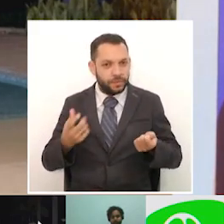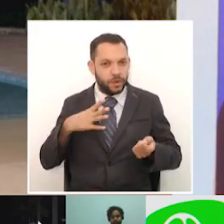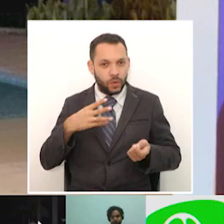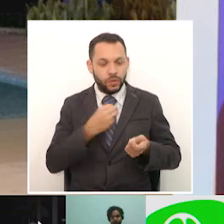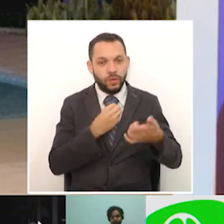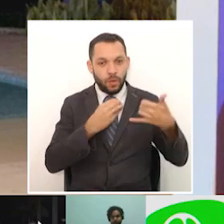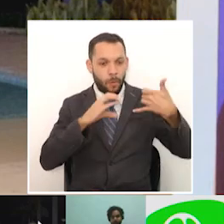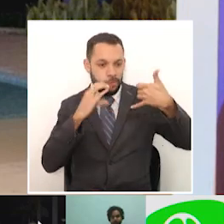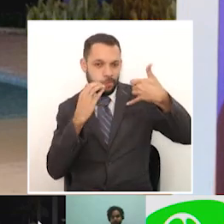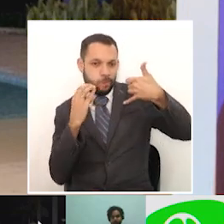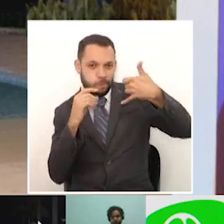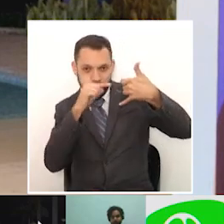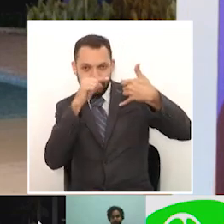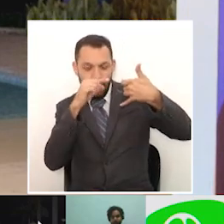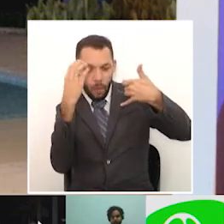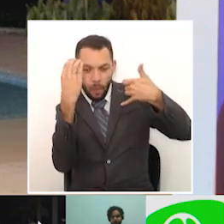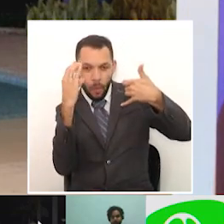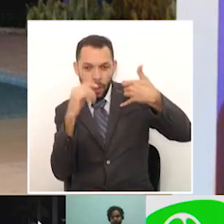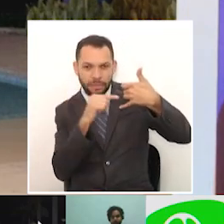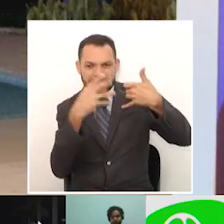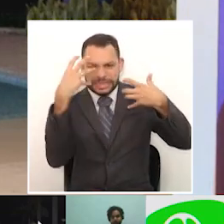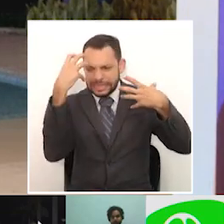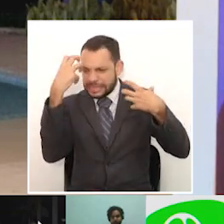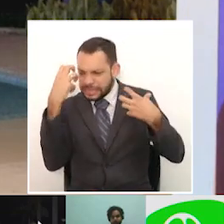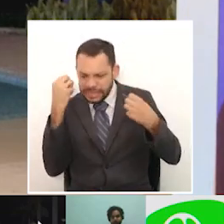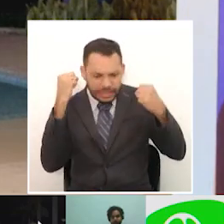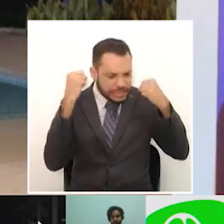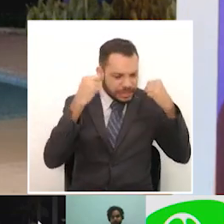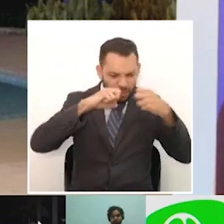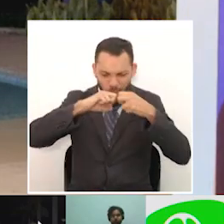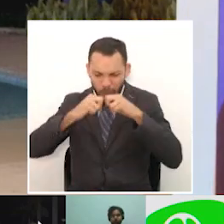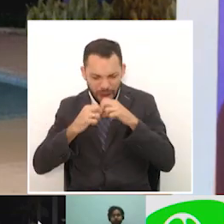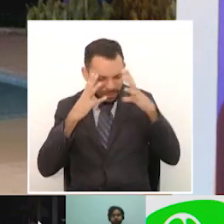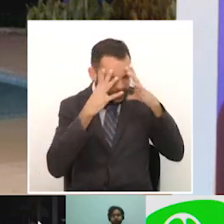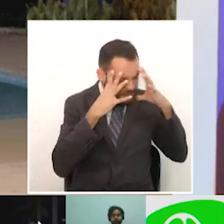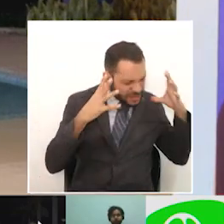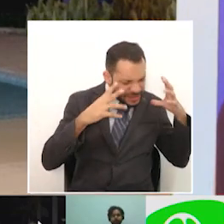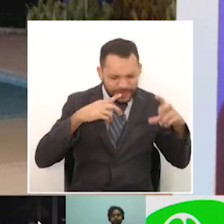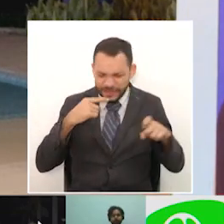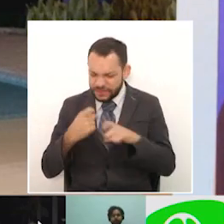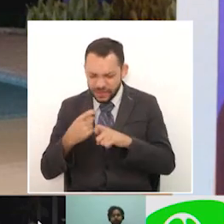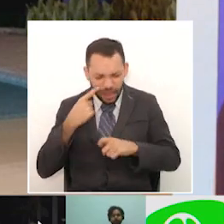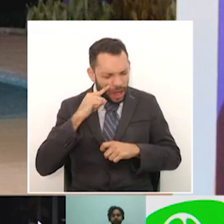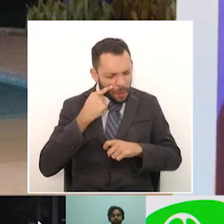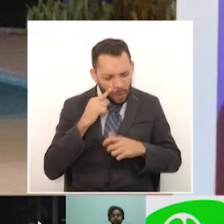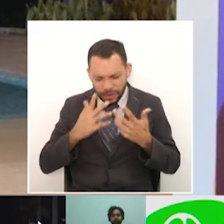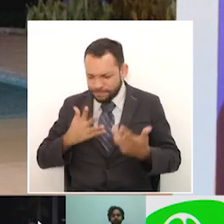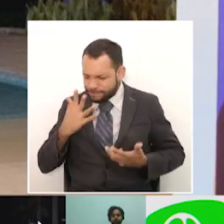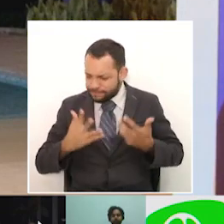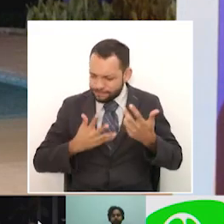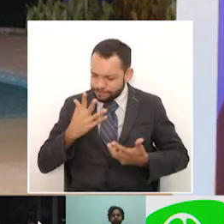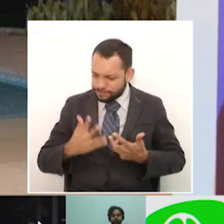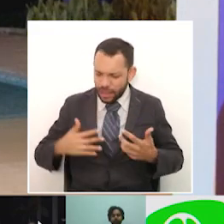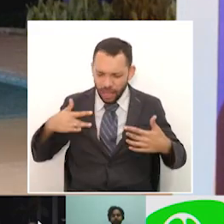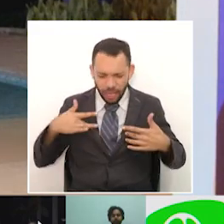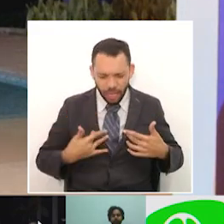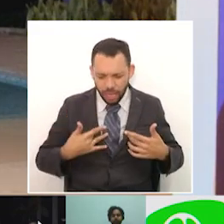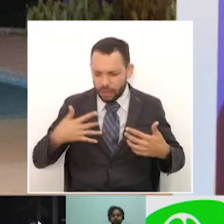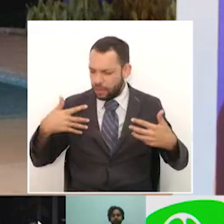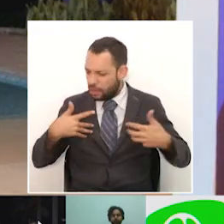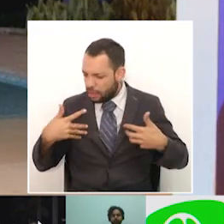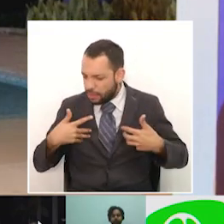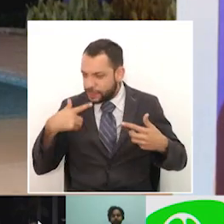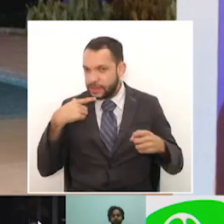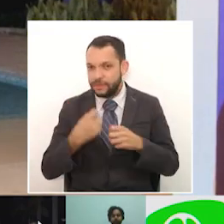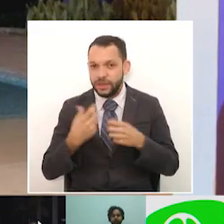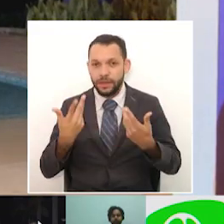ha habido un gran aumento de la ansiedad, del estrés, del encierro. Queremos saber un poco acerca de la situación allí en India.